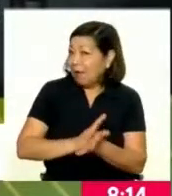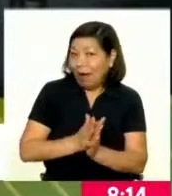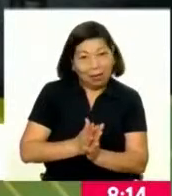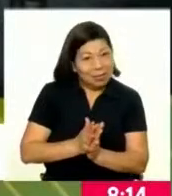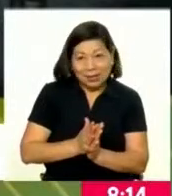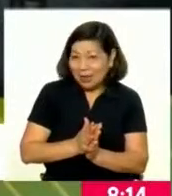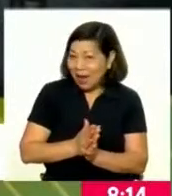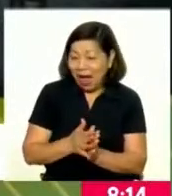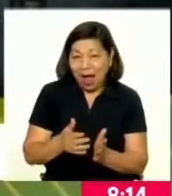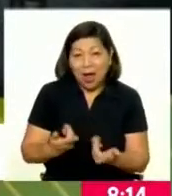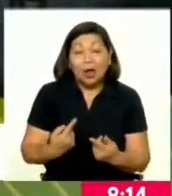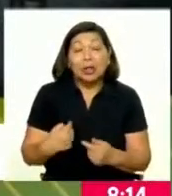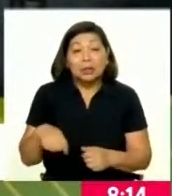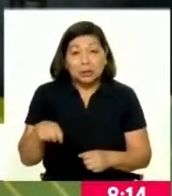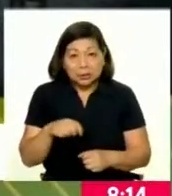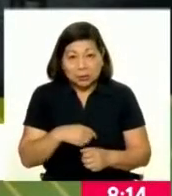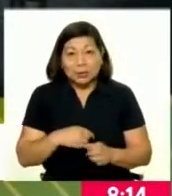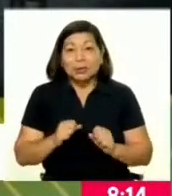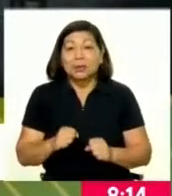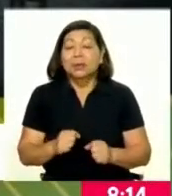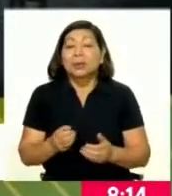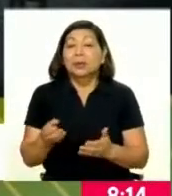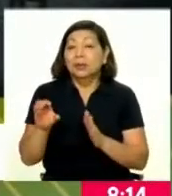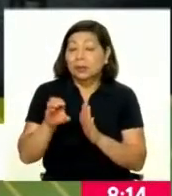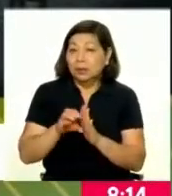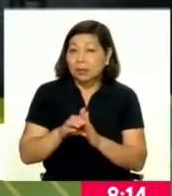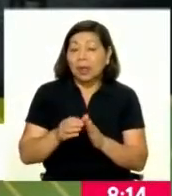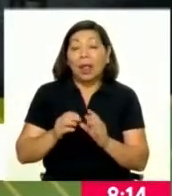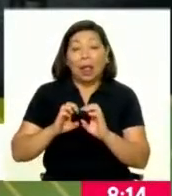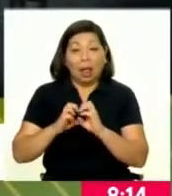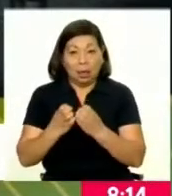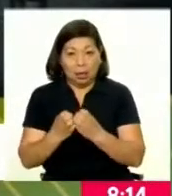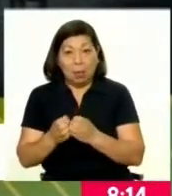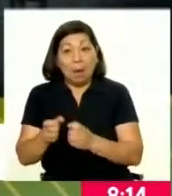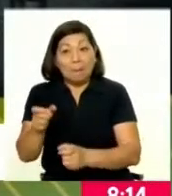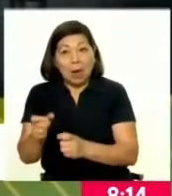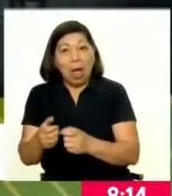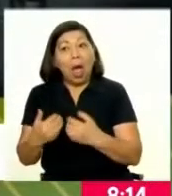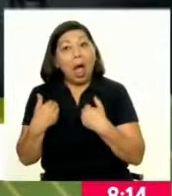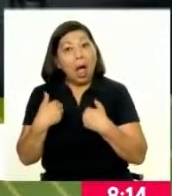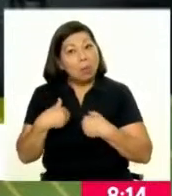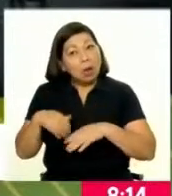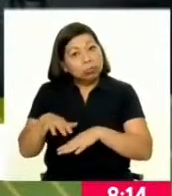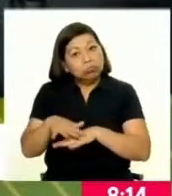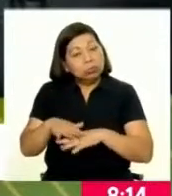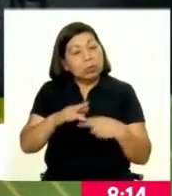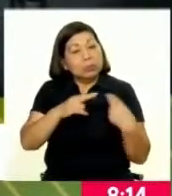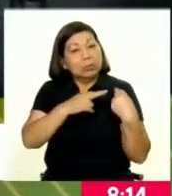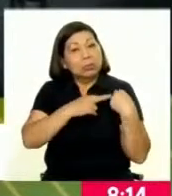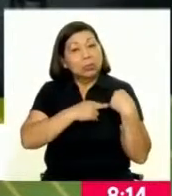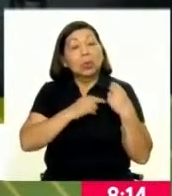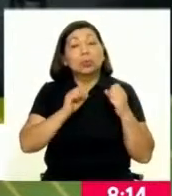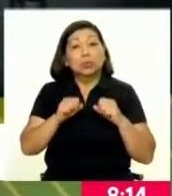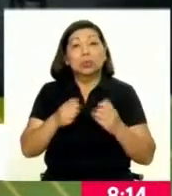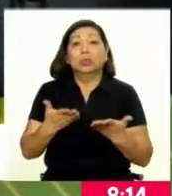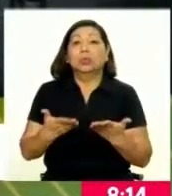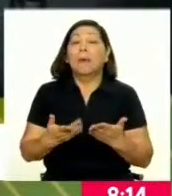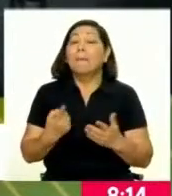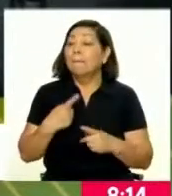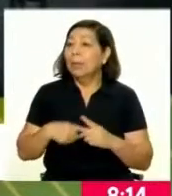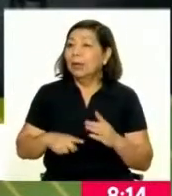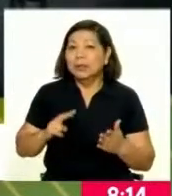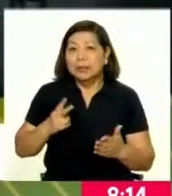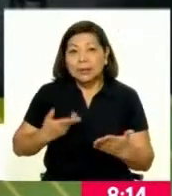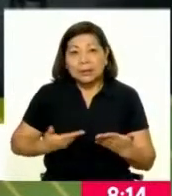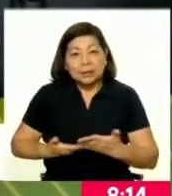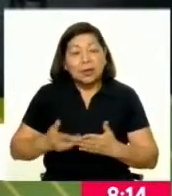En ese sentido, nosotros nos constituimos con nuestros equipos, ¿no? Desempeñando estos roles extraordinarios a fin de